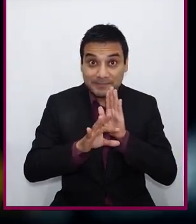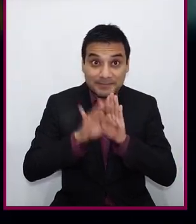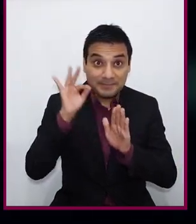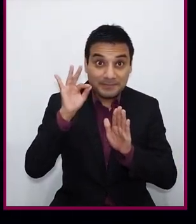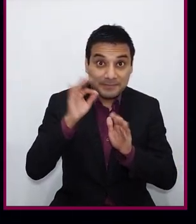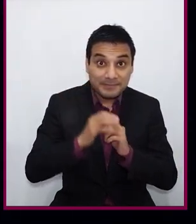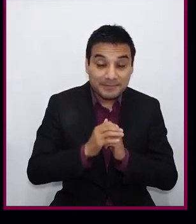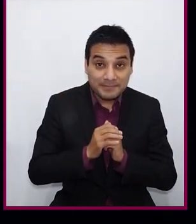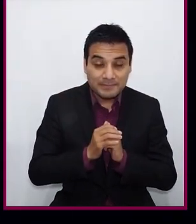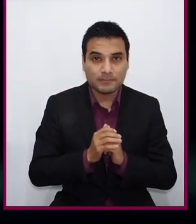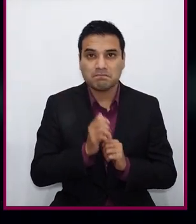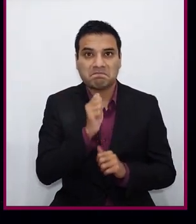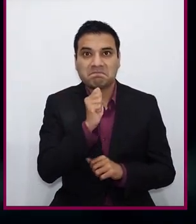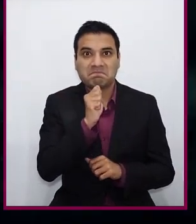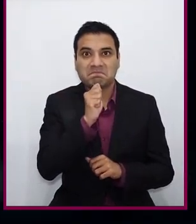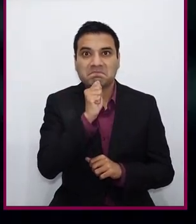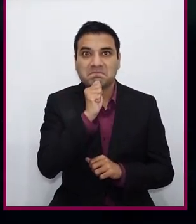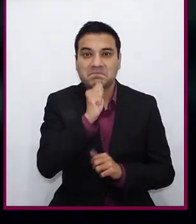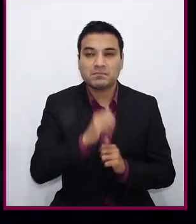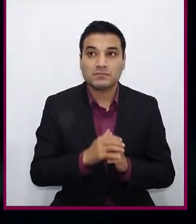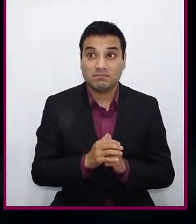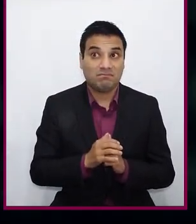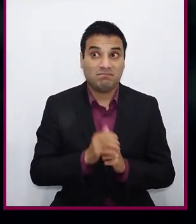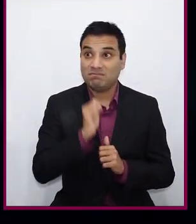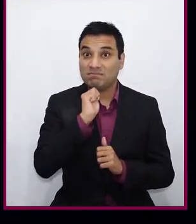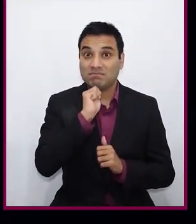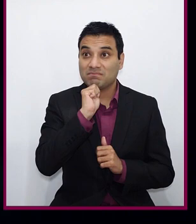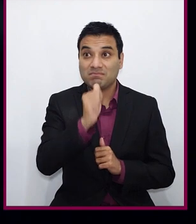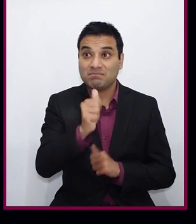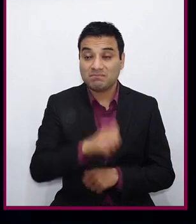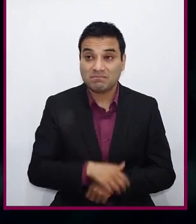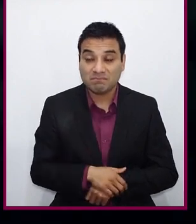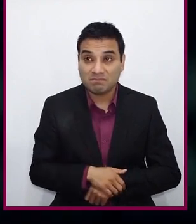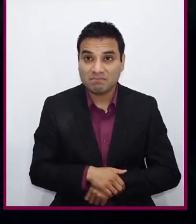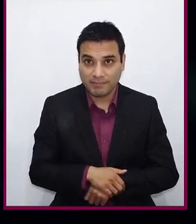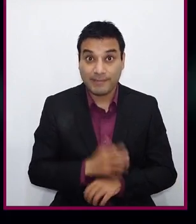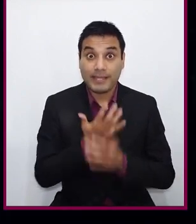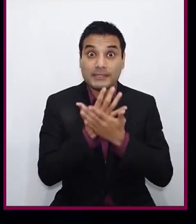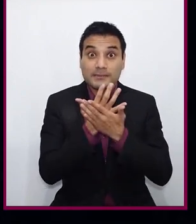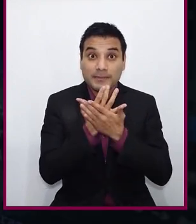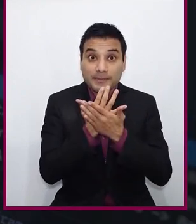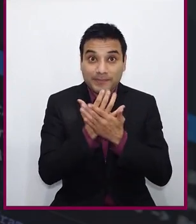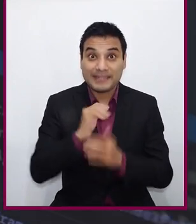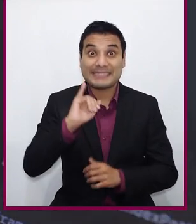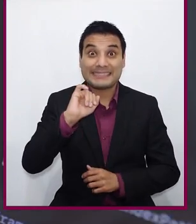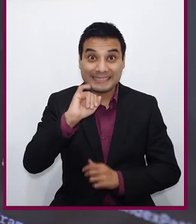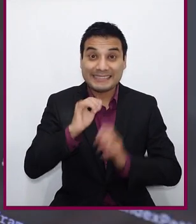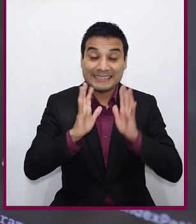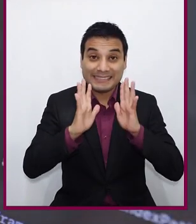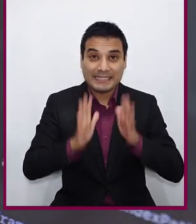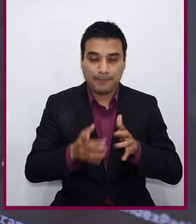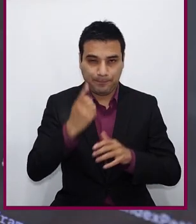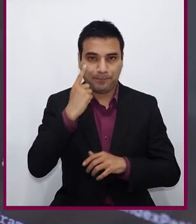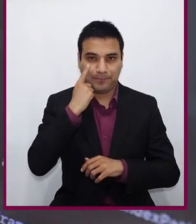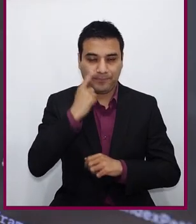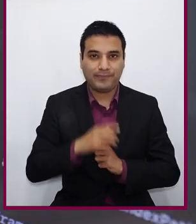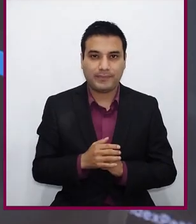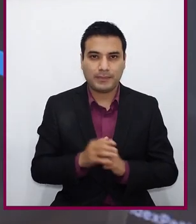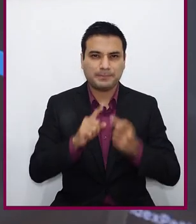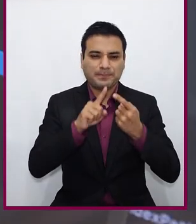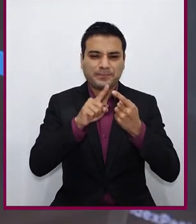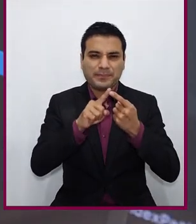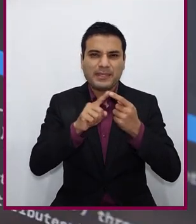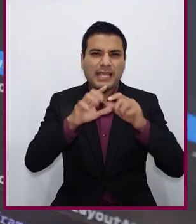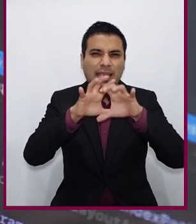inadvertido por su sencillez permite que todos los datos referentes a un objeto queden encerrados dentro de él y que sólo se puede acceder a ellos a través